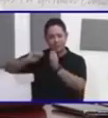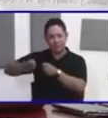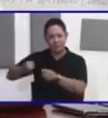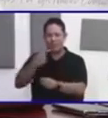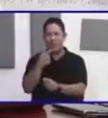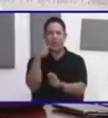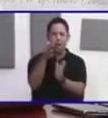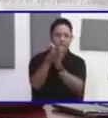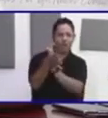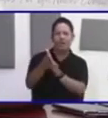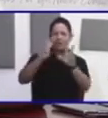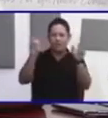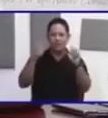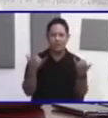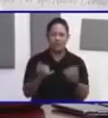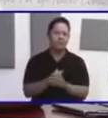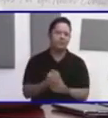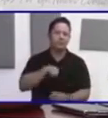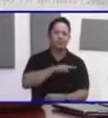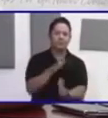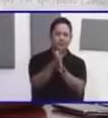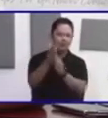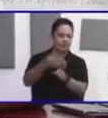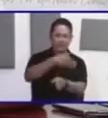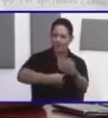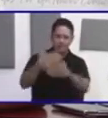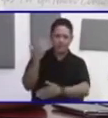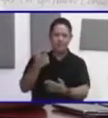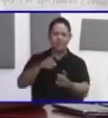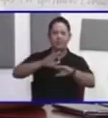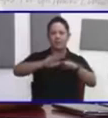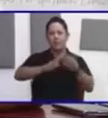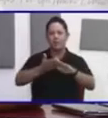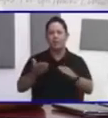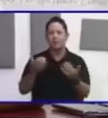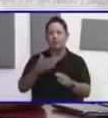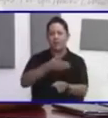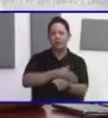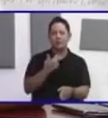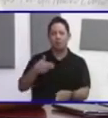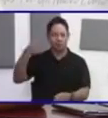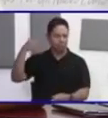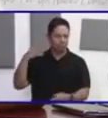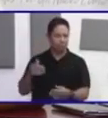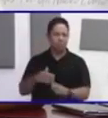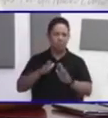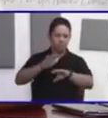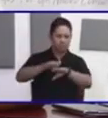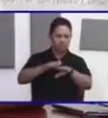inicialmente quiero anunciar a la comunidad, tal como lo hicimos los programas en el programa